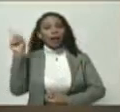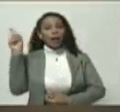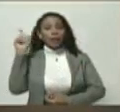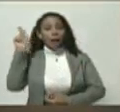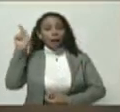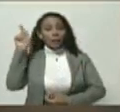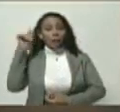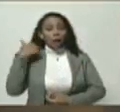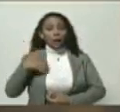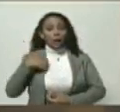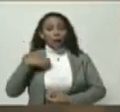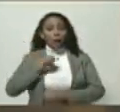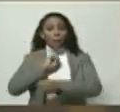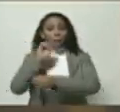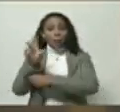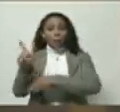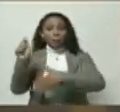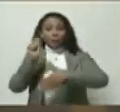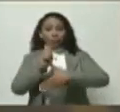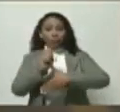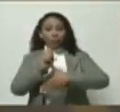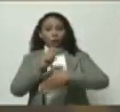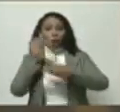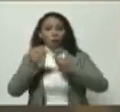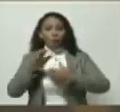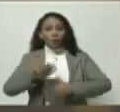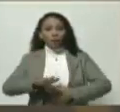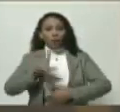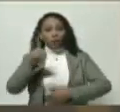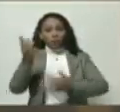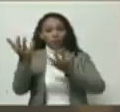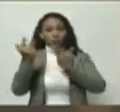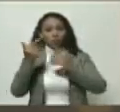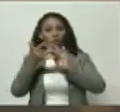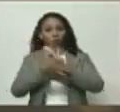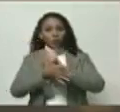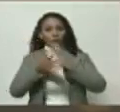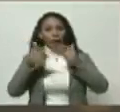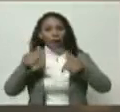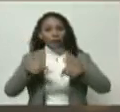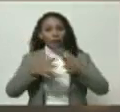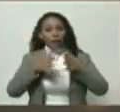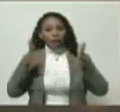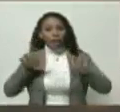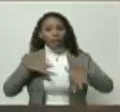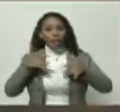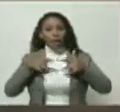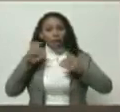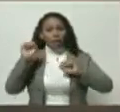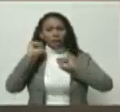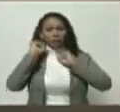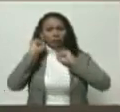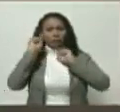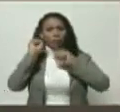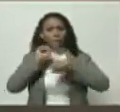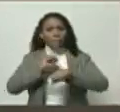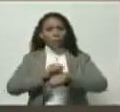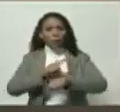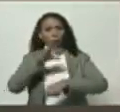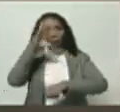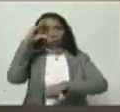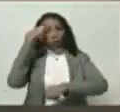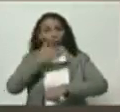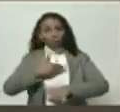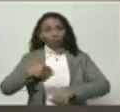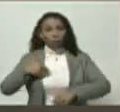Argentina, enviada especial de Telesur. ¿Cómo estás, Madeleine? Cuéntanos acerca de este gran evento. Fue una victoria temprana, Dios quiera